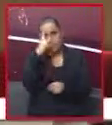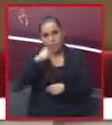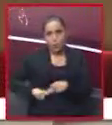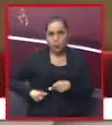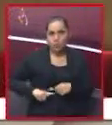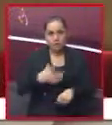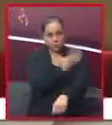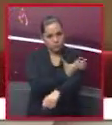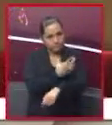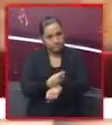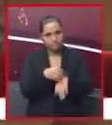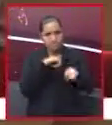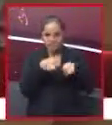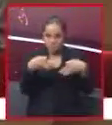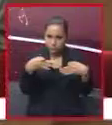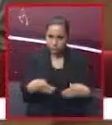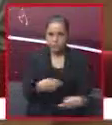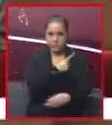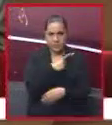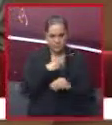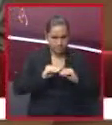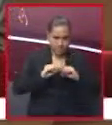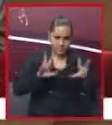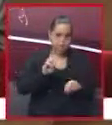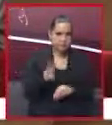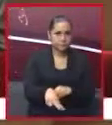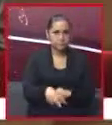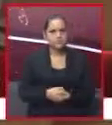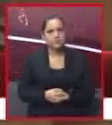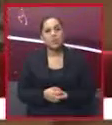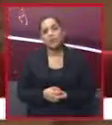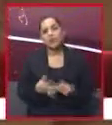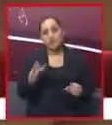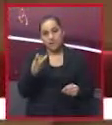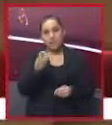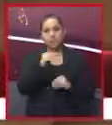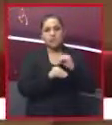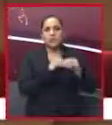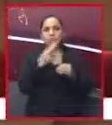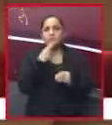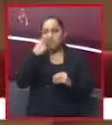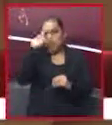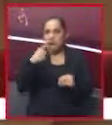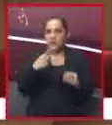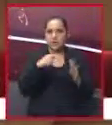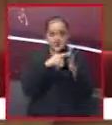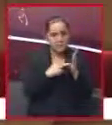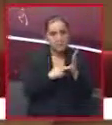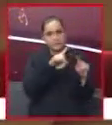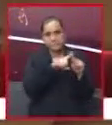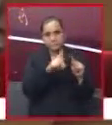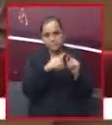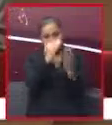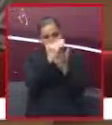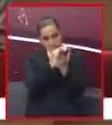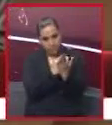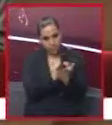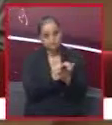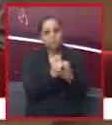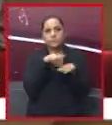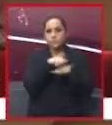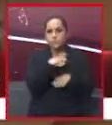transparente. Esta dependencia contribuye a consolidar el proceso de reglamentación del Sistema Nacional Anticorrupción,